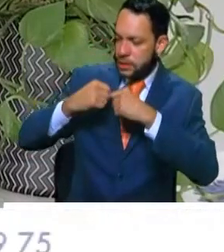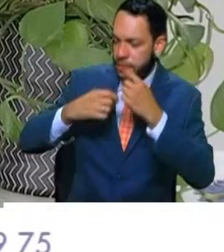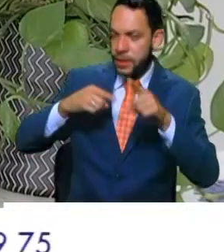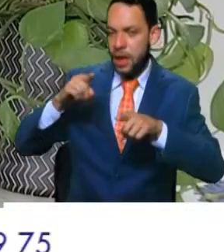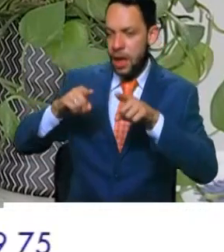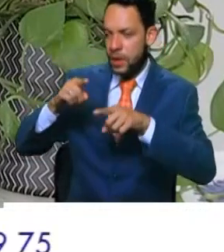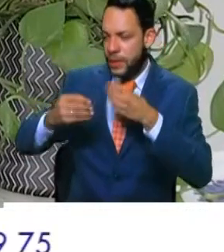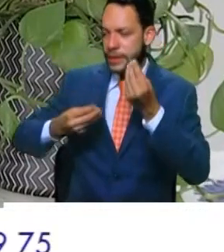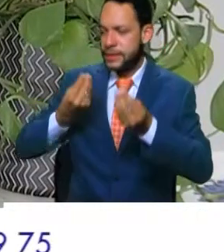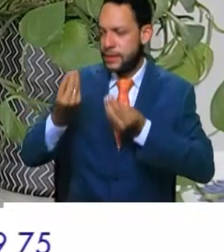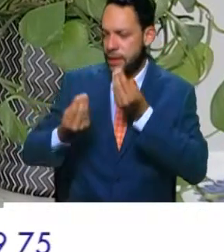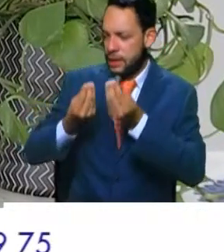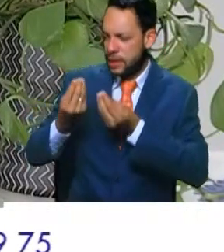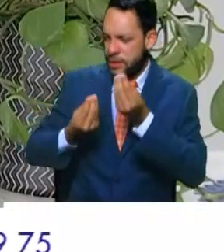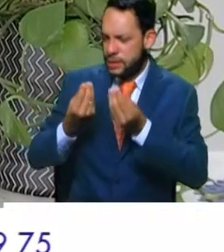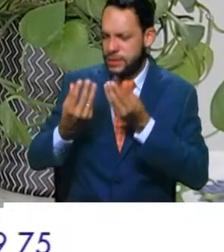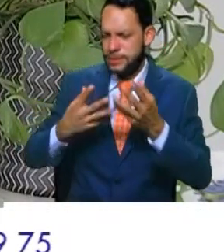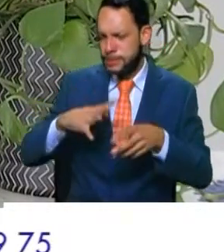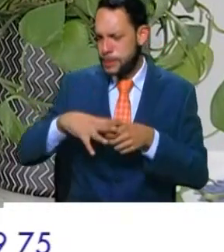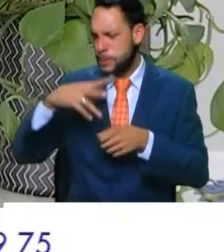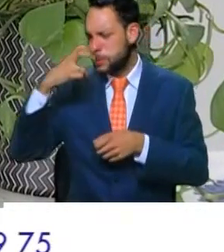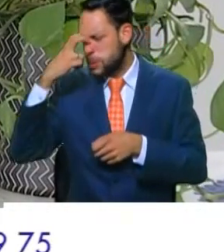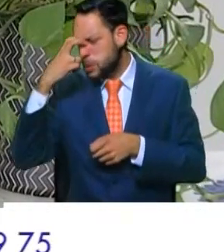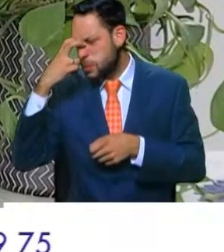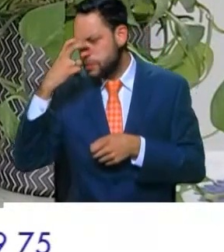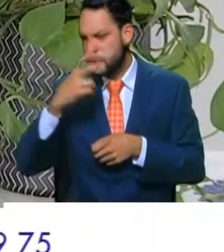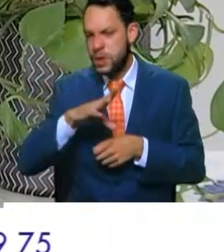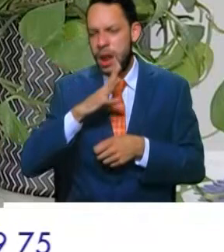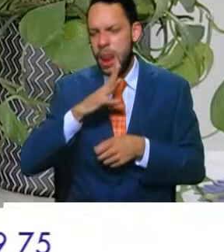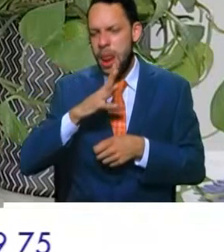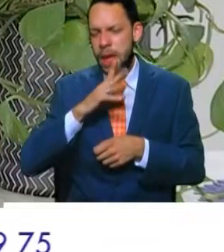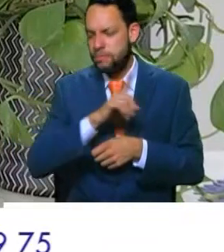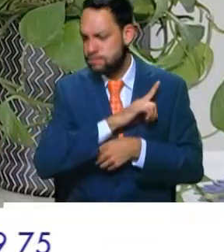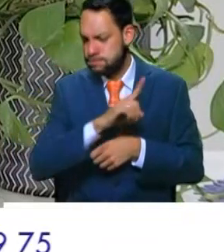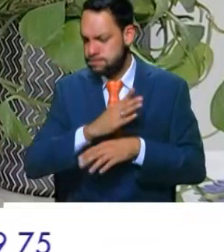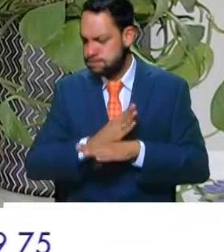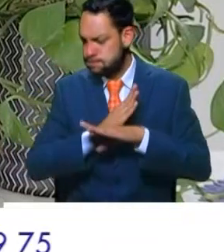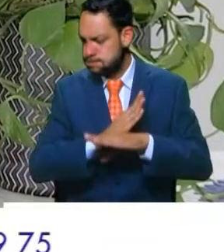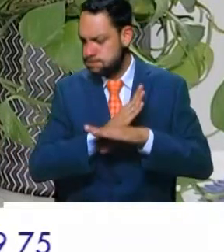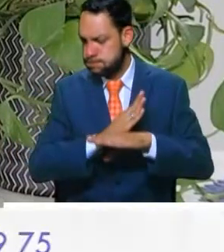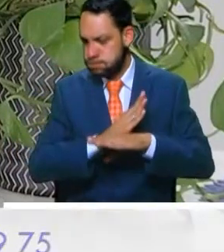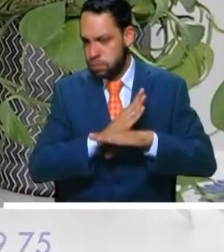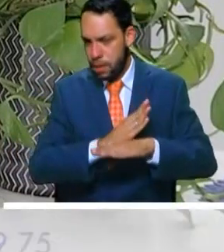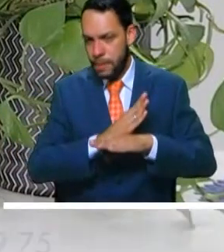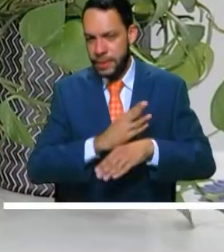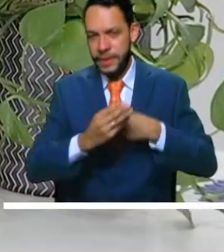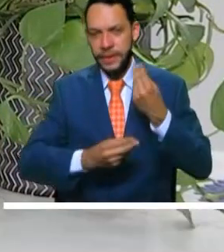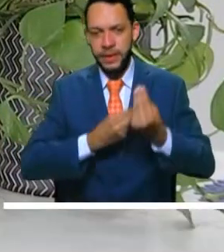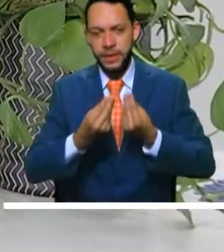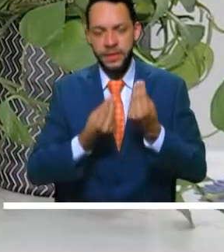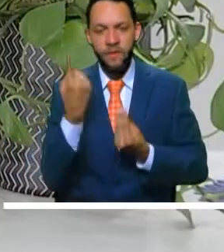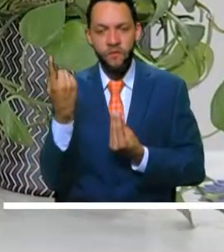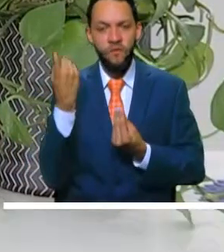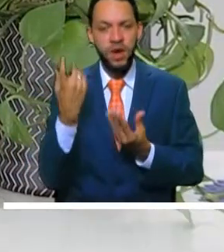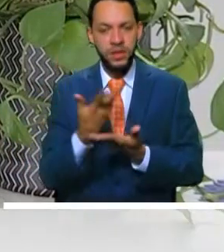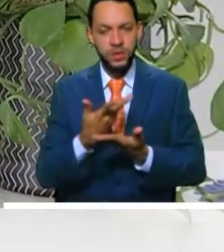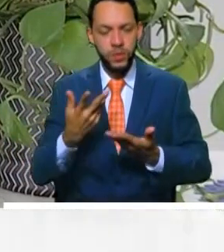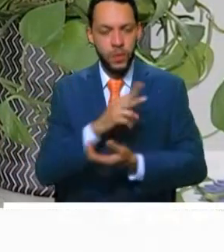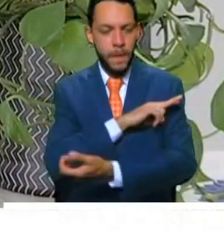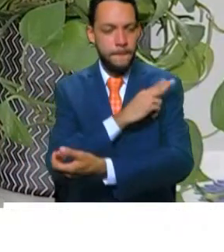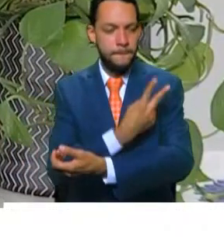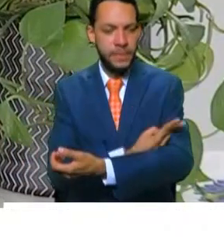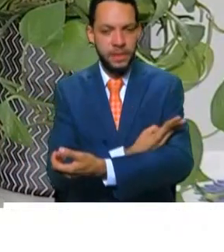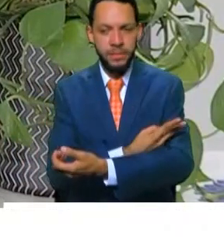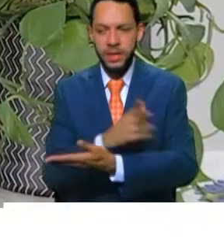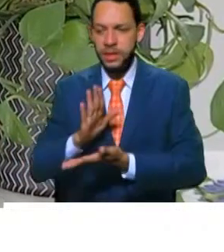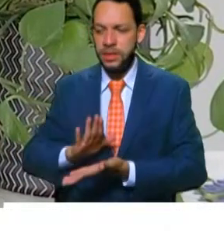mi reactividad, mi mal genio? Ya no quiero, no me hablen, rebulla. Y resulta que es que le falta una vitamina que es